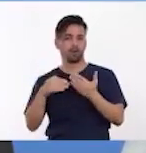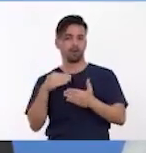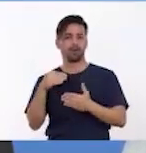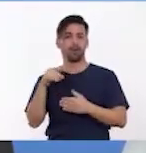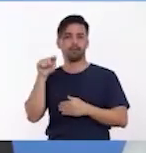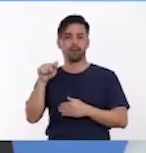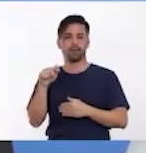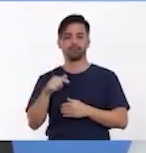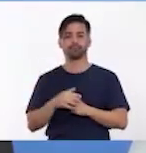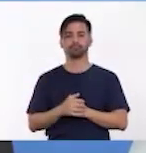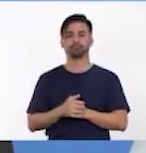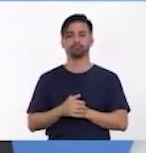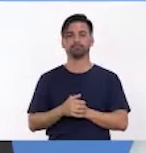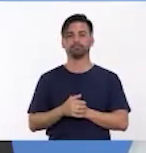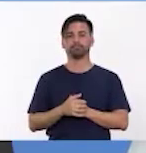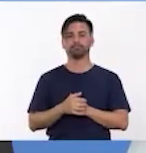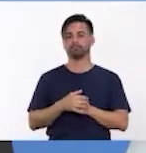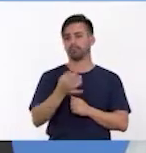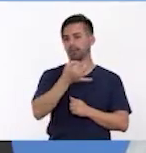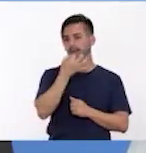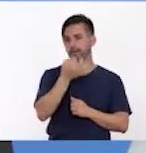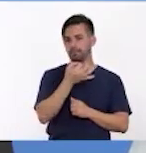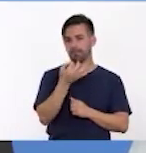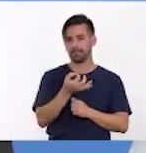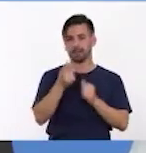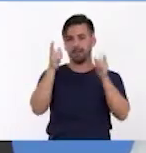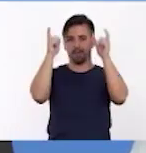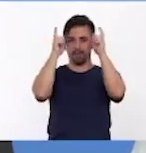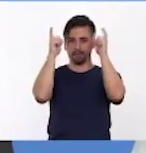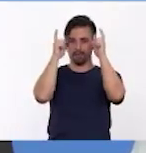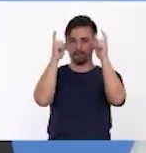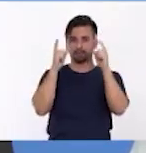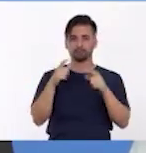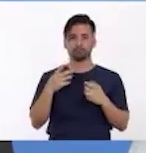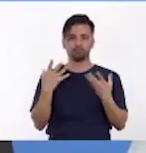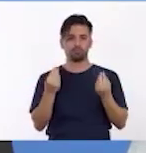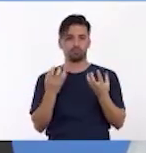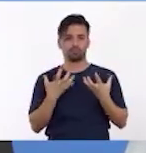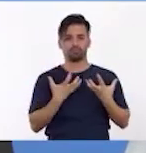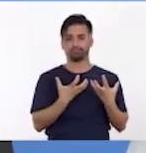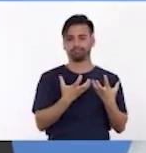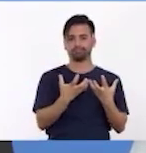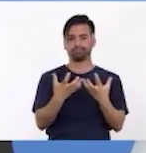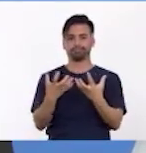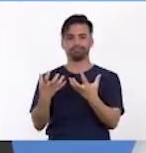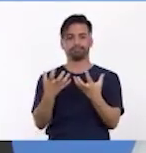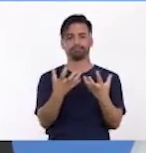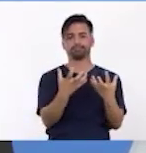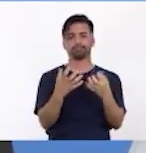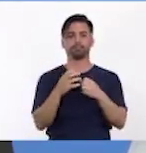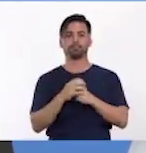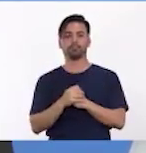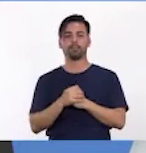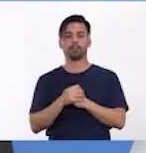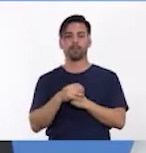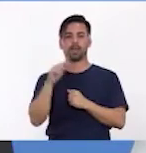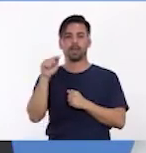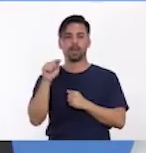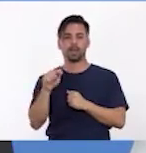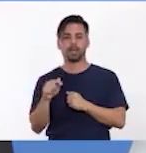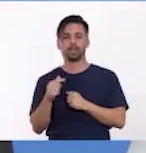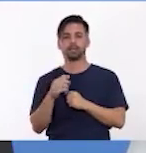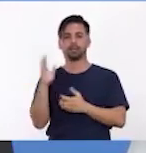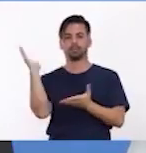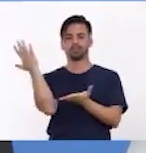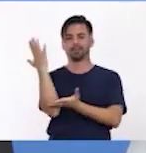África. Un pastoreo inadecuado, técnica en la agricultura muy atrasada, una tala de